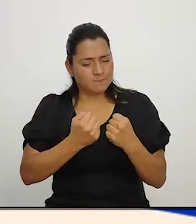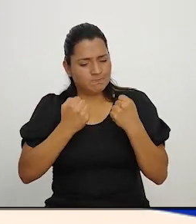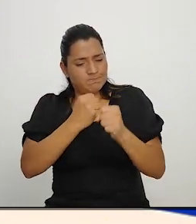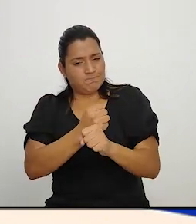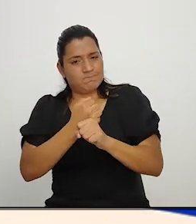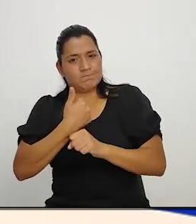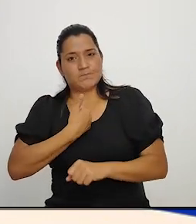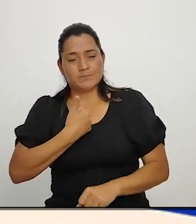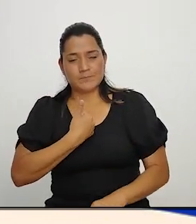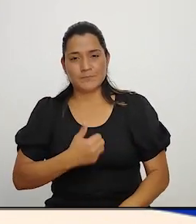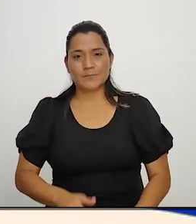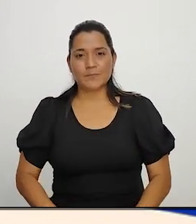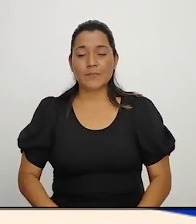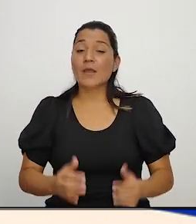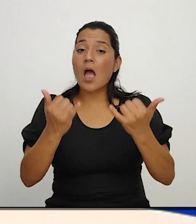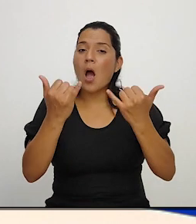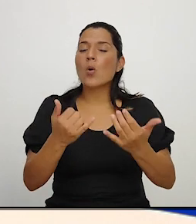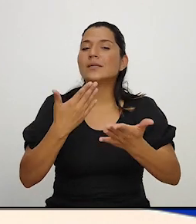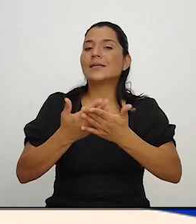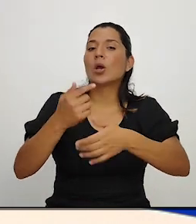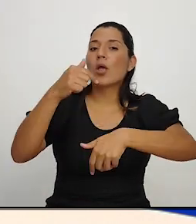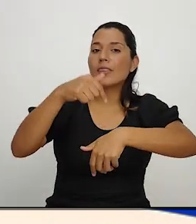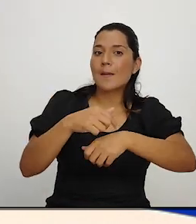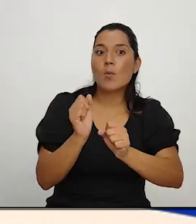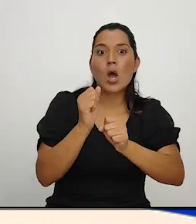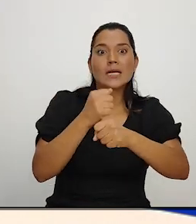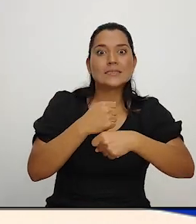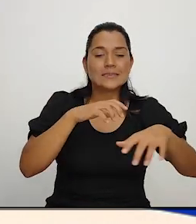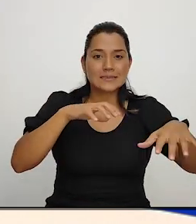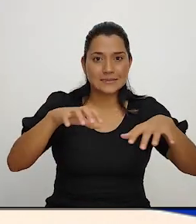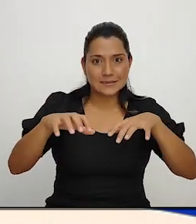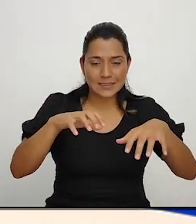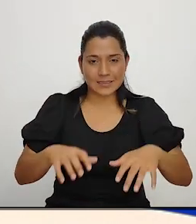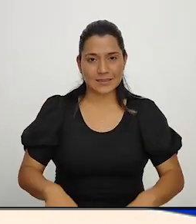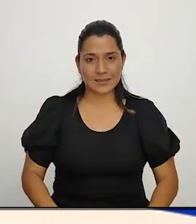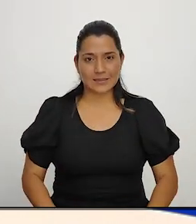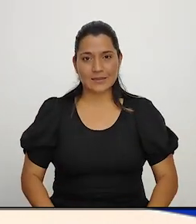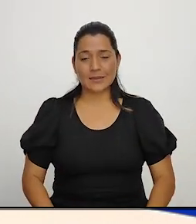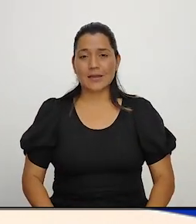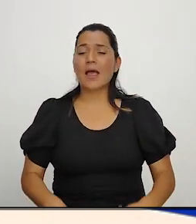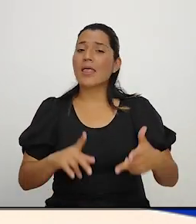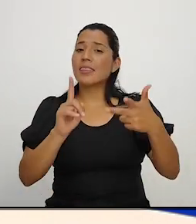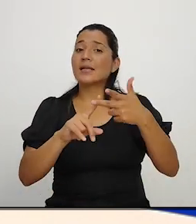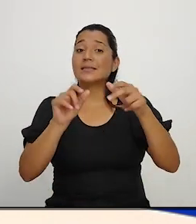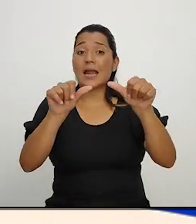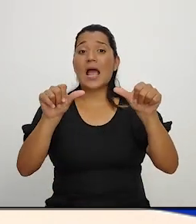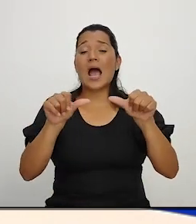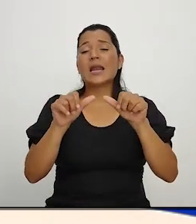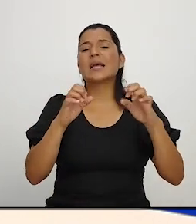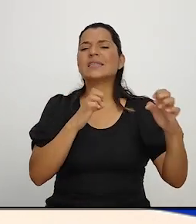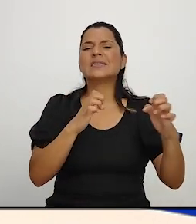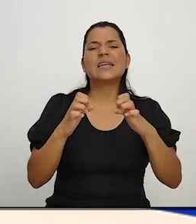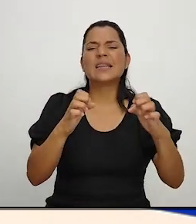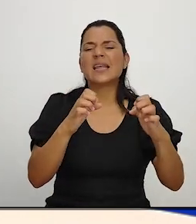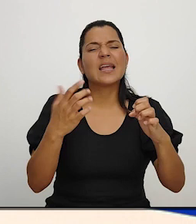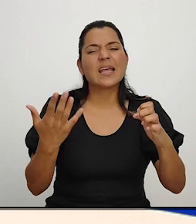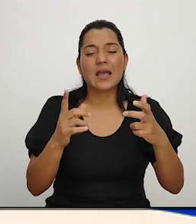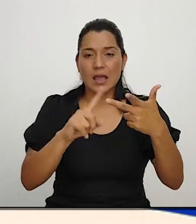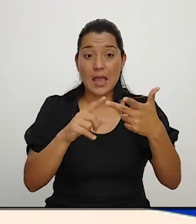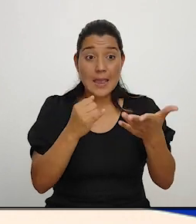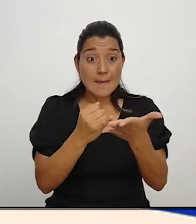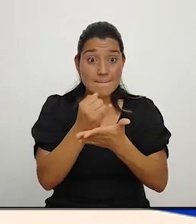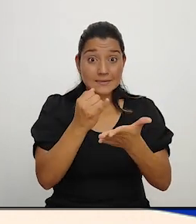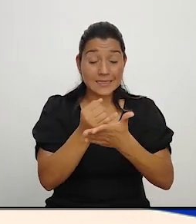funcionarias es tiempo de hacer la tercer área estratégica se enfoca en la investigación